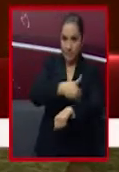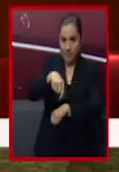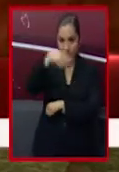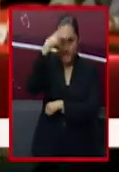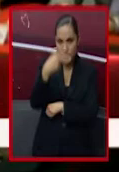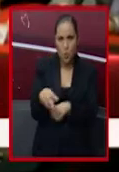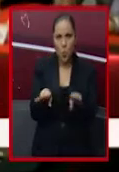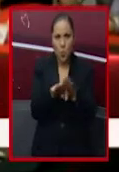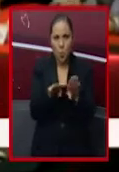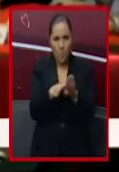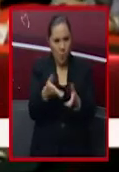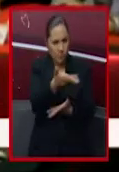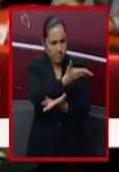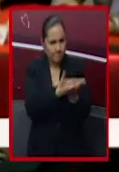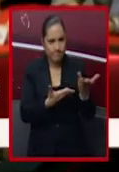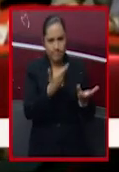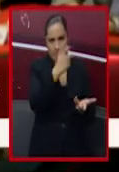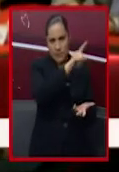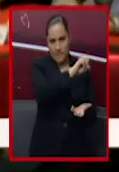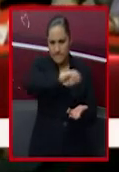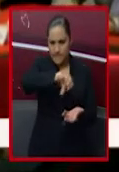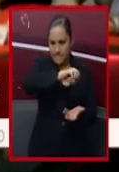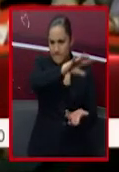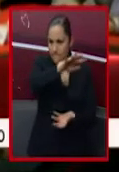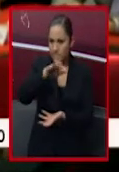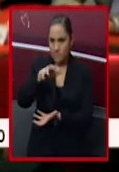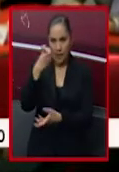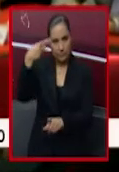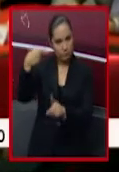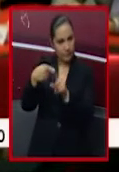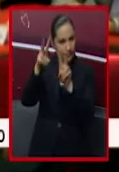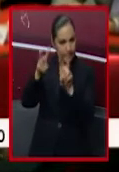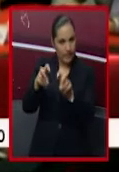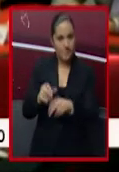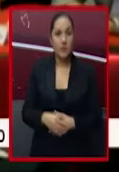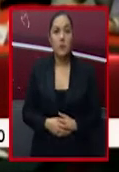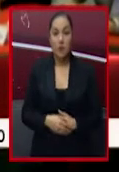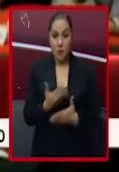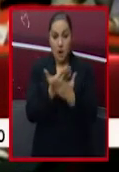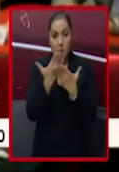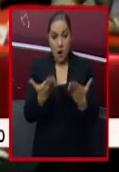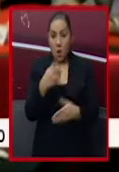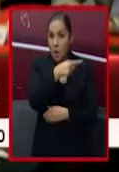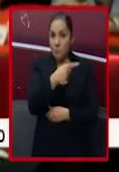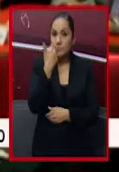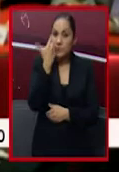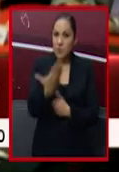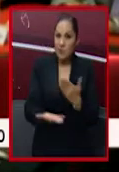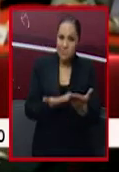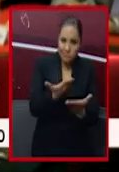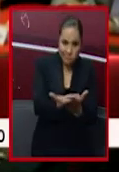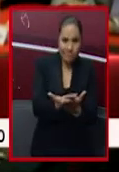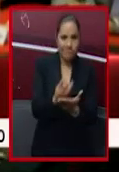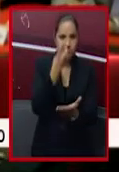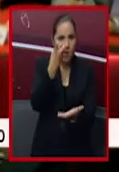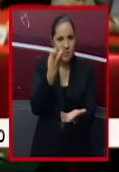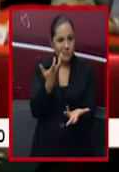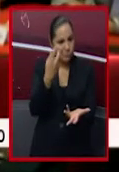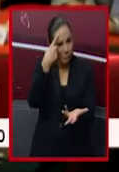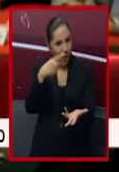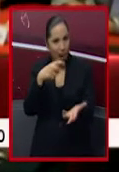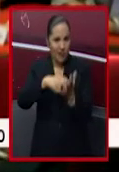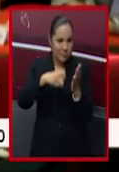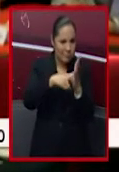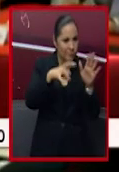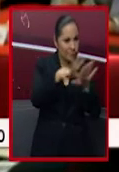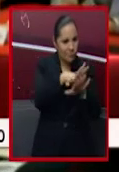Y habremos de someter a consideración del Congreso una reforma para darle apoyo en ley a toda esta evolución financiera,